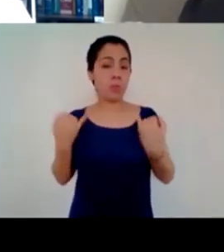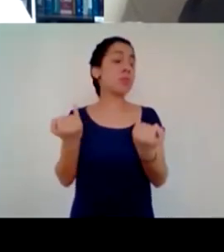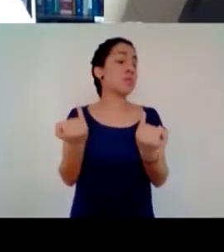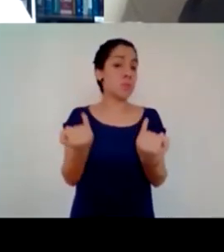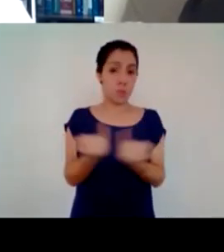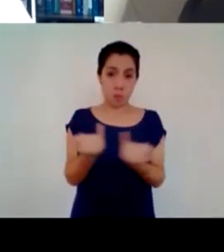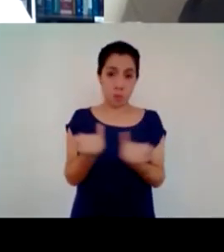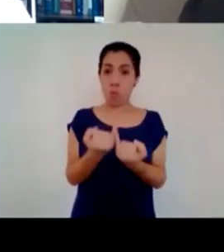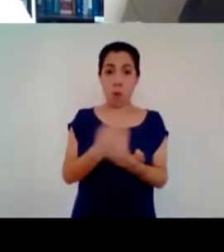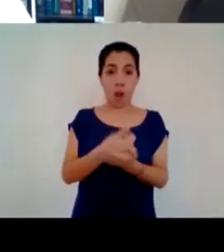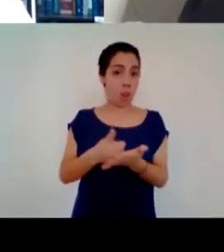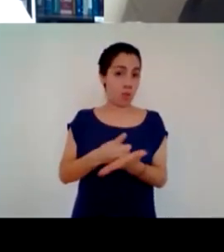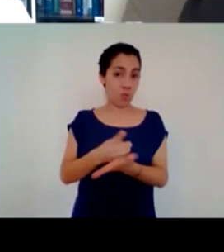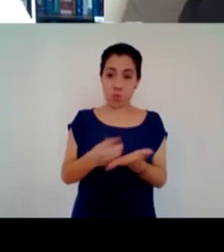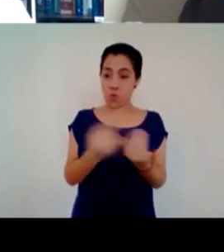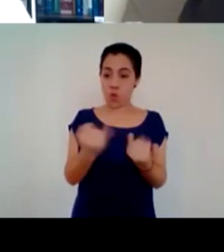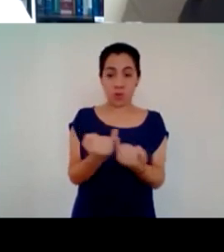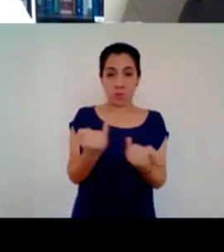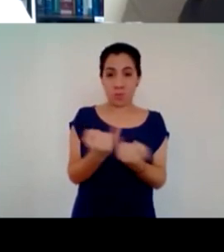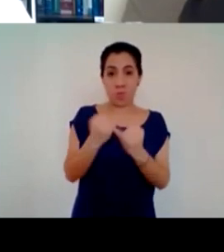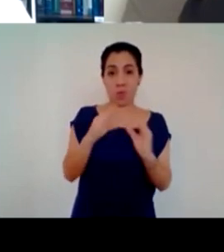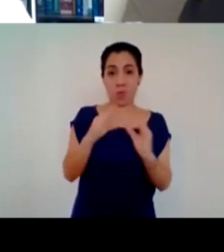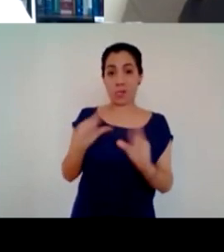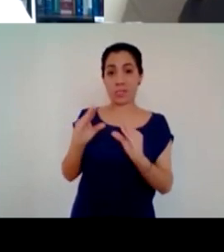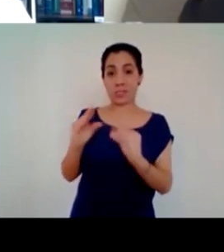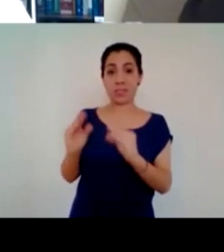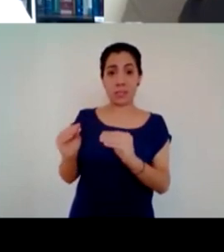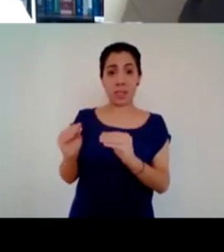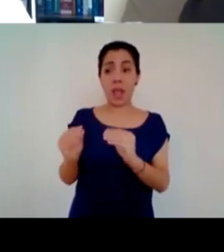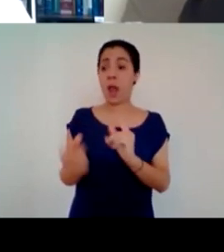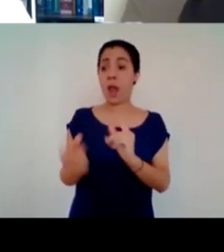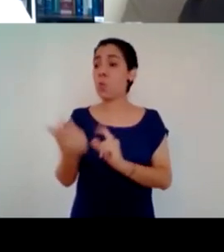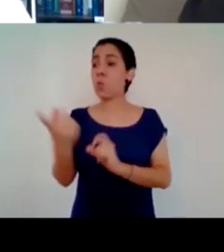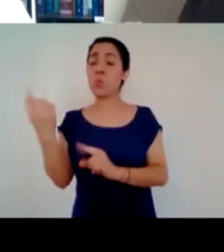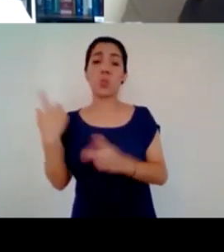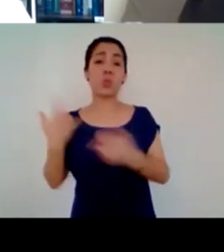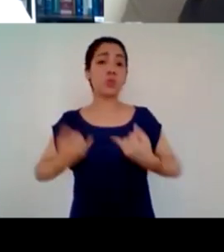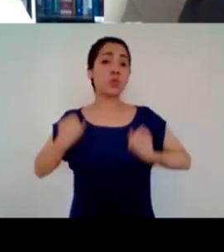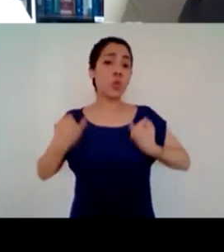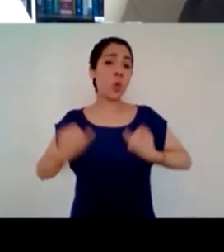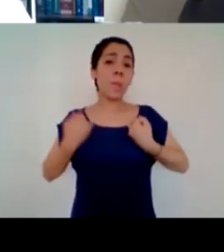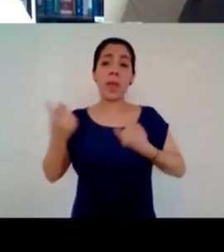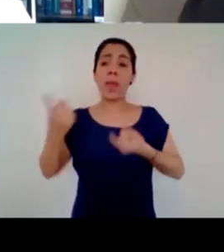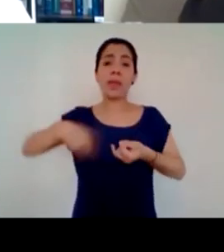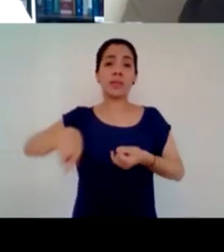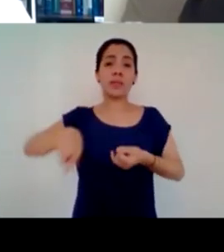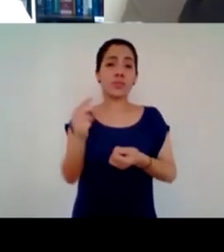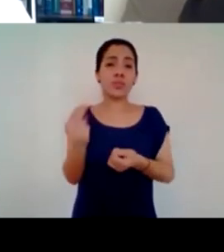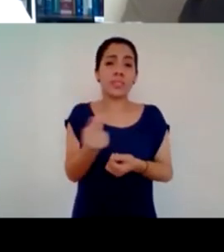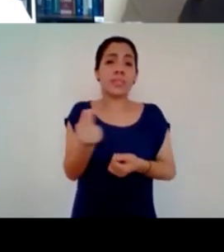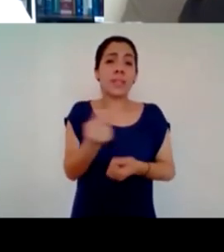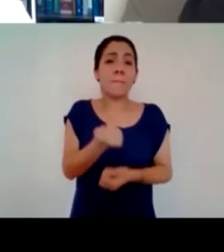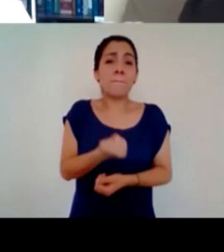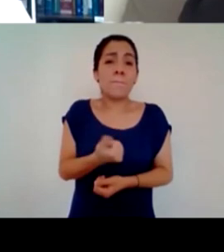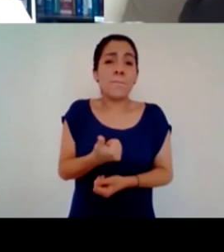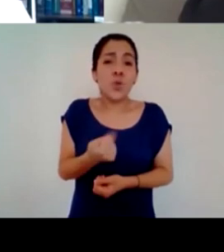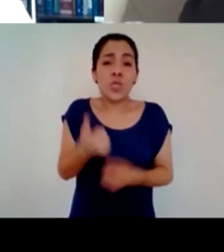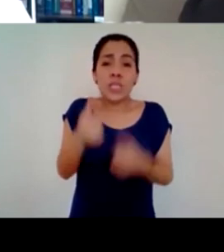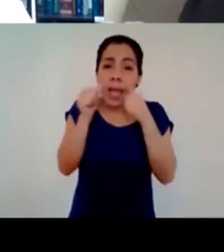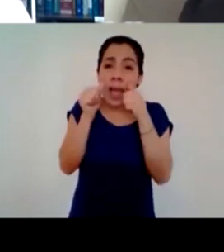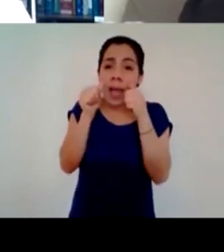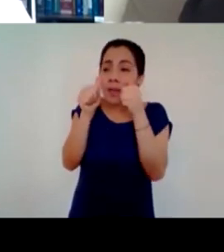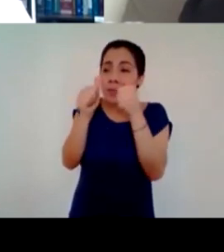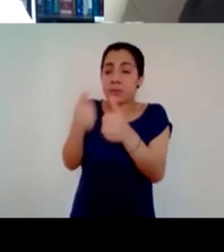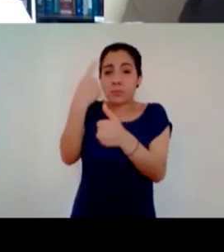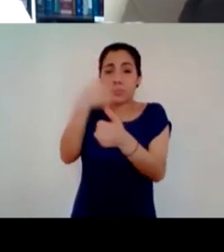Y nos damos cuenta que el 80% de estos chavos requieren de intervenciones mínimas, ya están vacunados, ya vienen de una familia